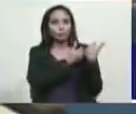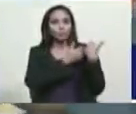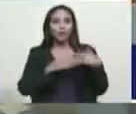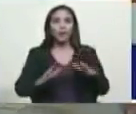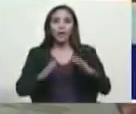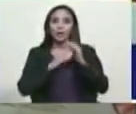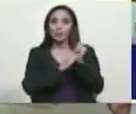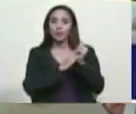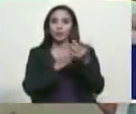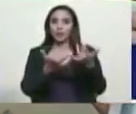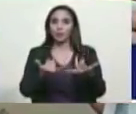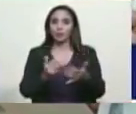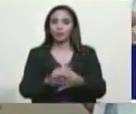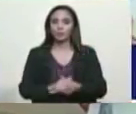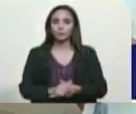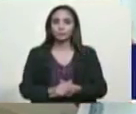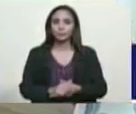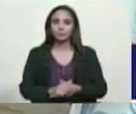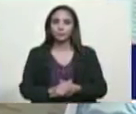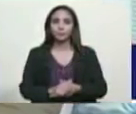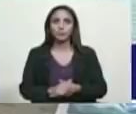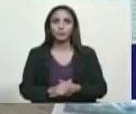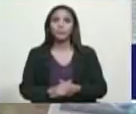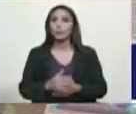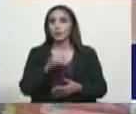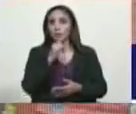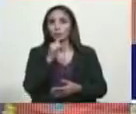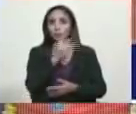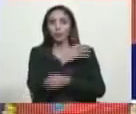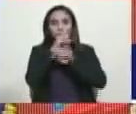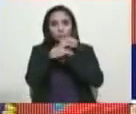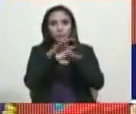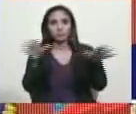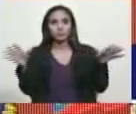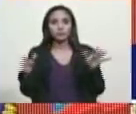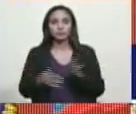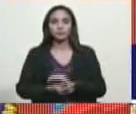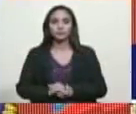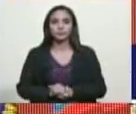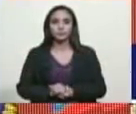de replicar este anuncio, ¿verdad?